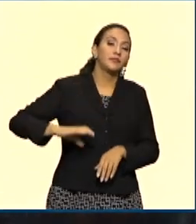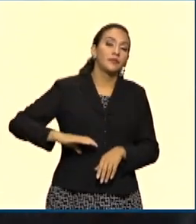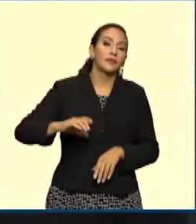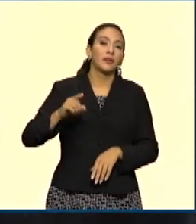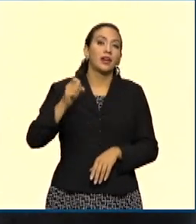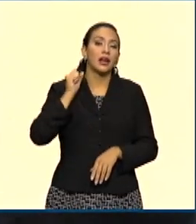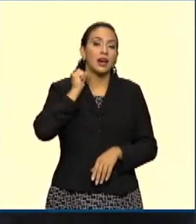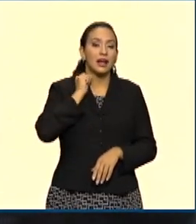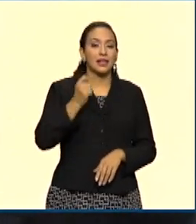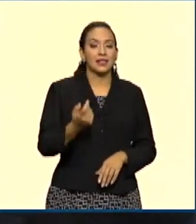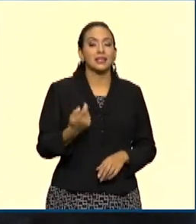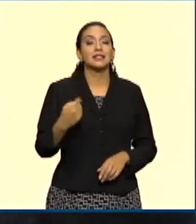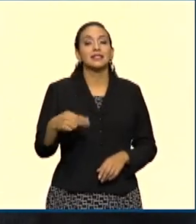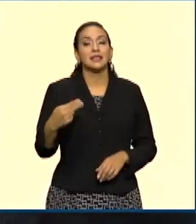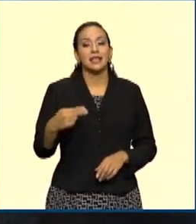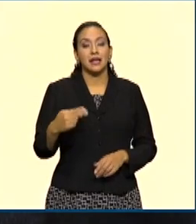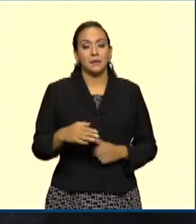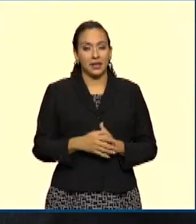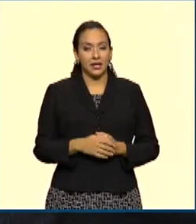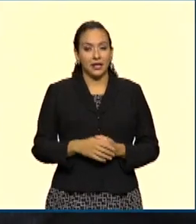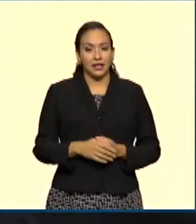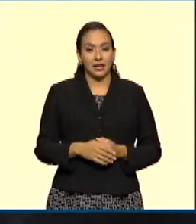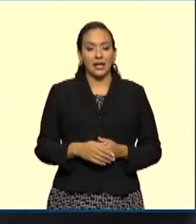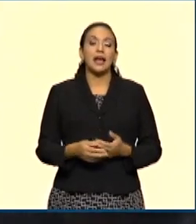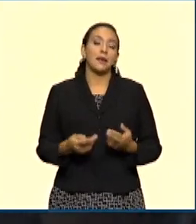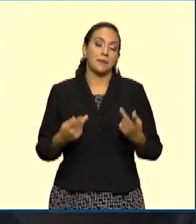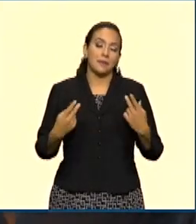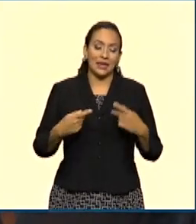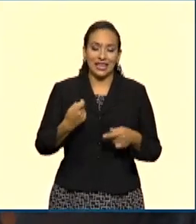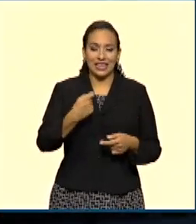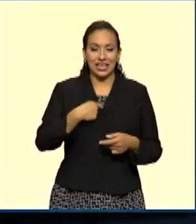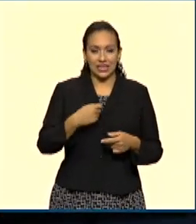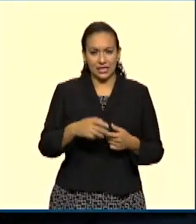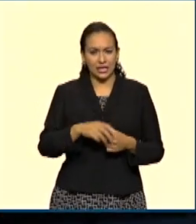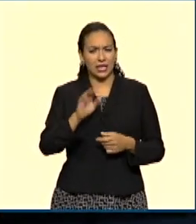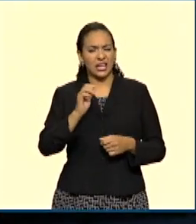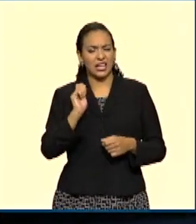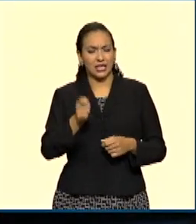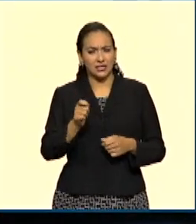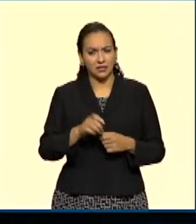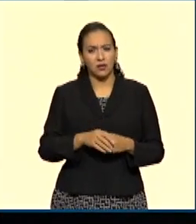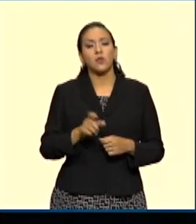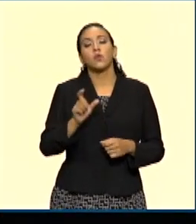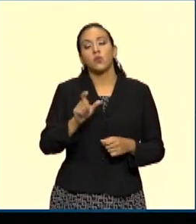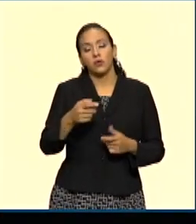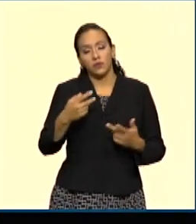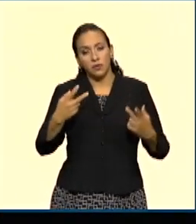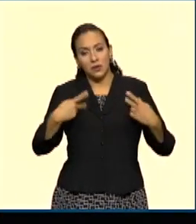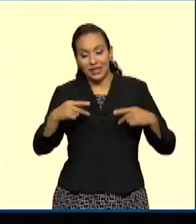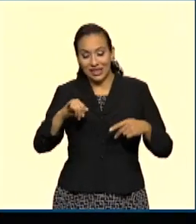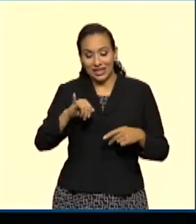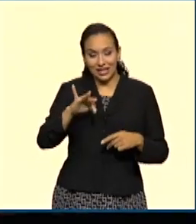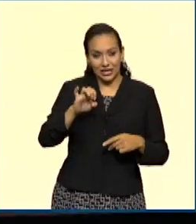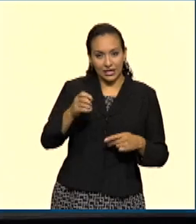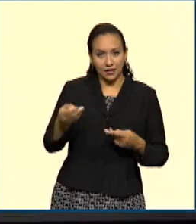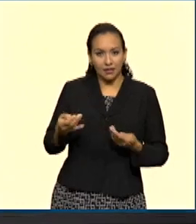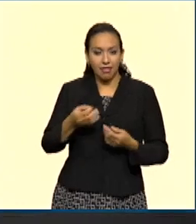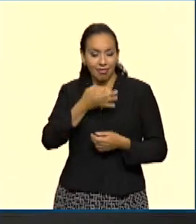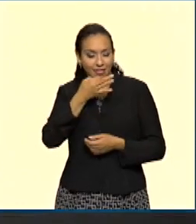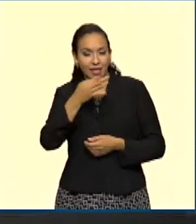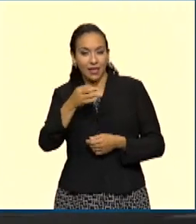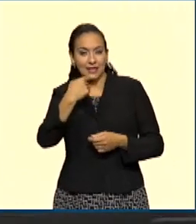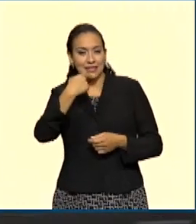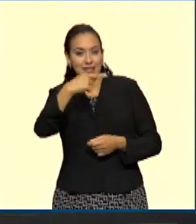de identidad reservada. Esto en contra del acuerdo de la Unidad Técnica de lo Contencioso del INE, que desechó su denuncia